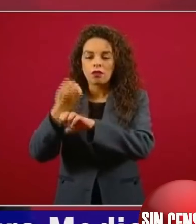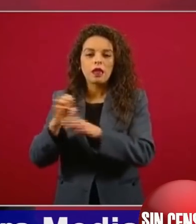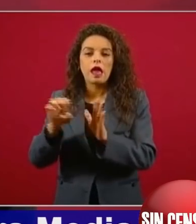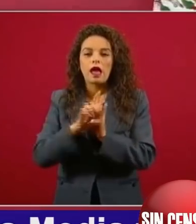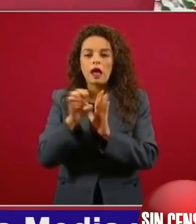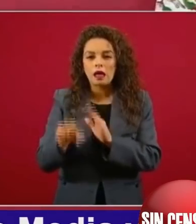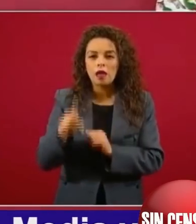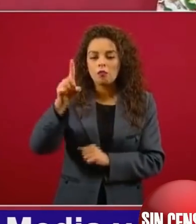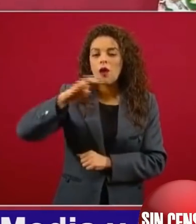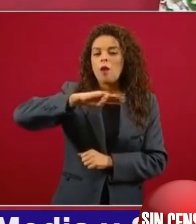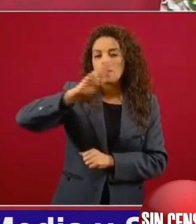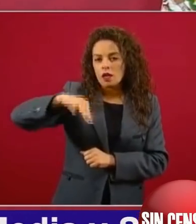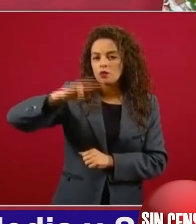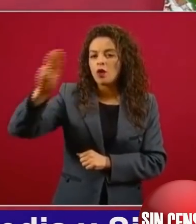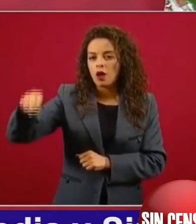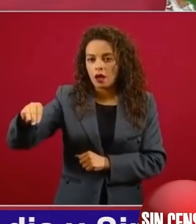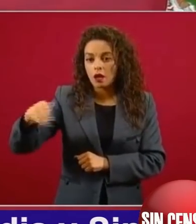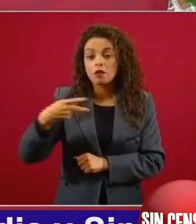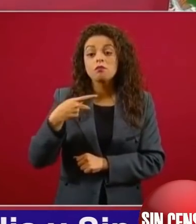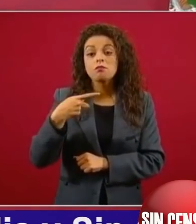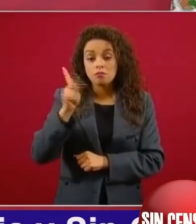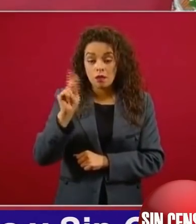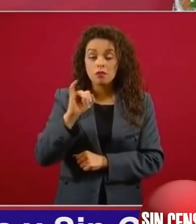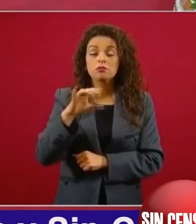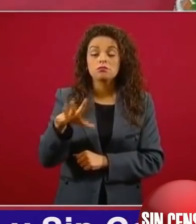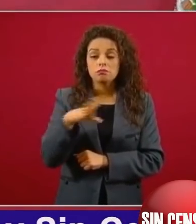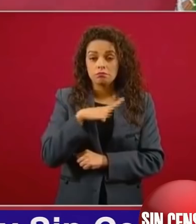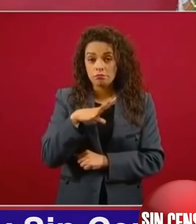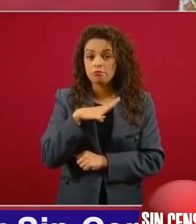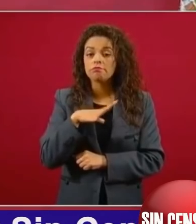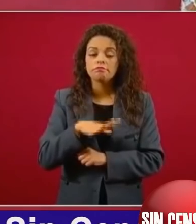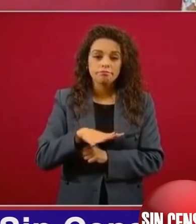pero la Guardia va a estar.